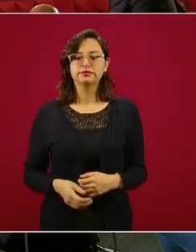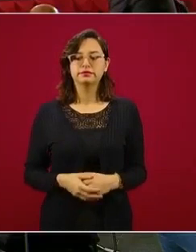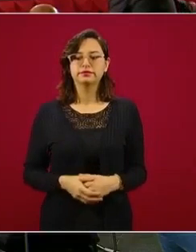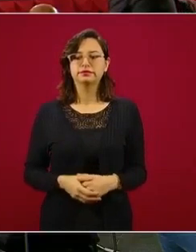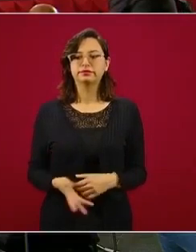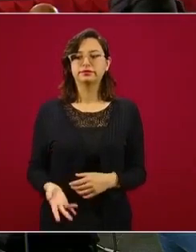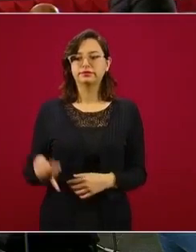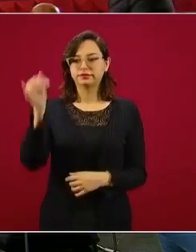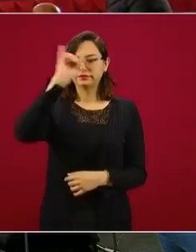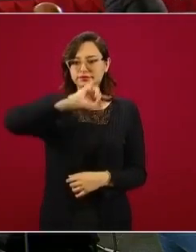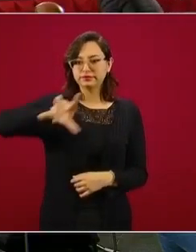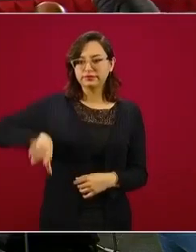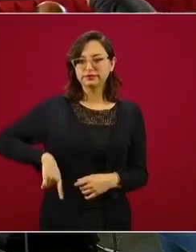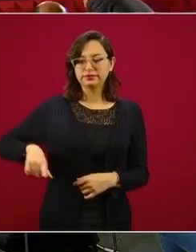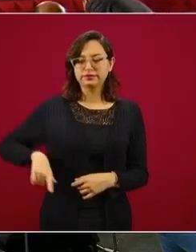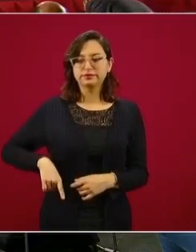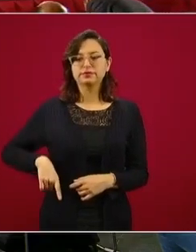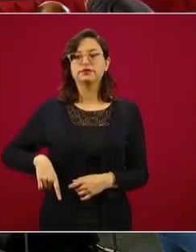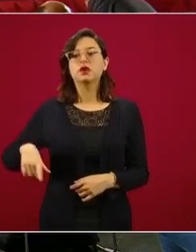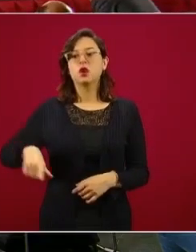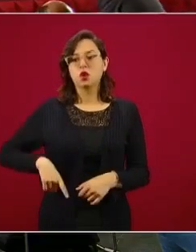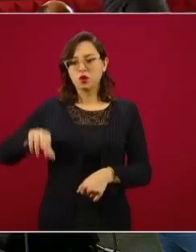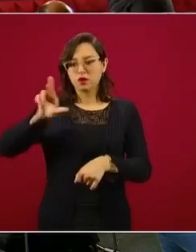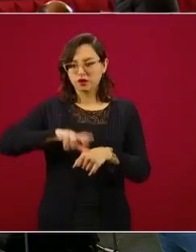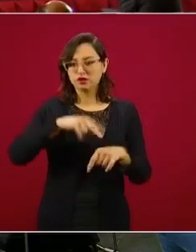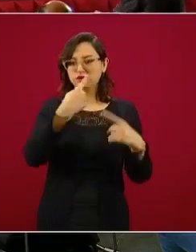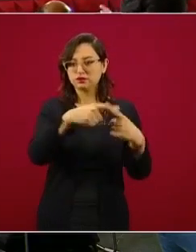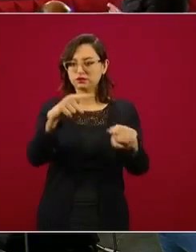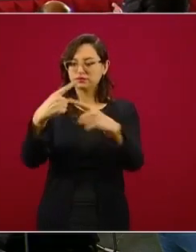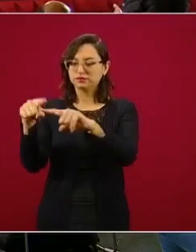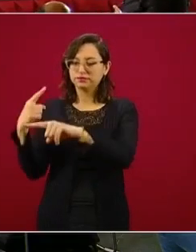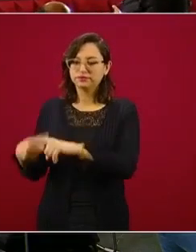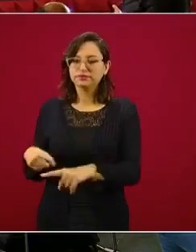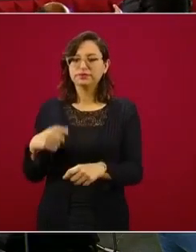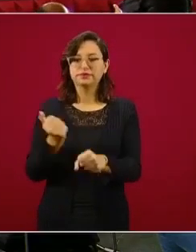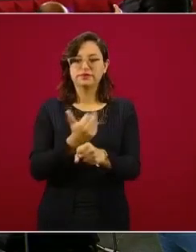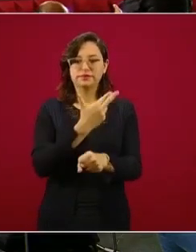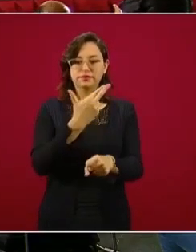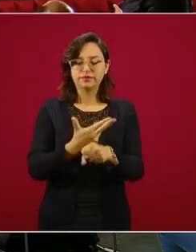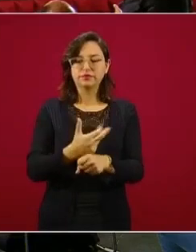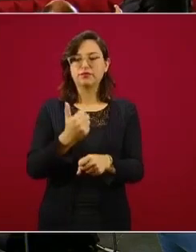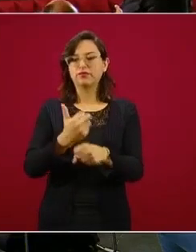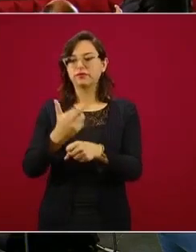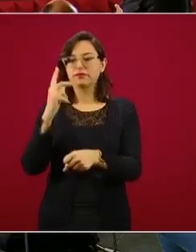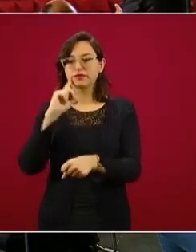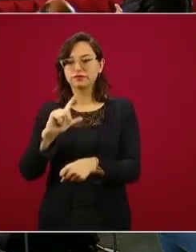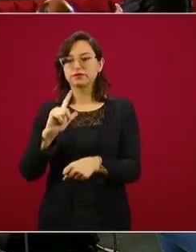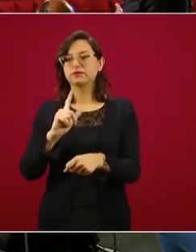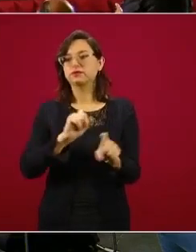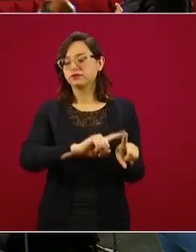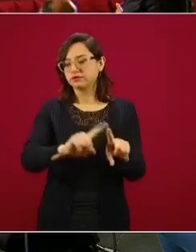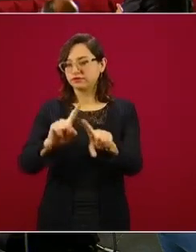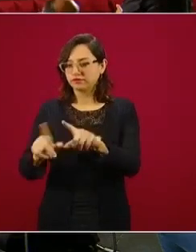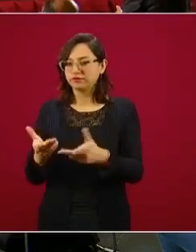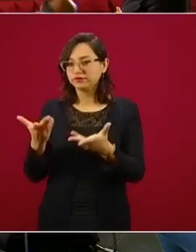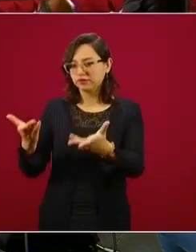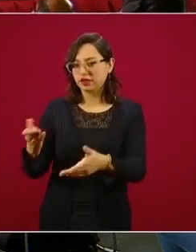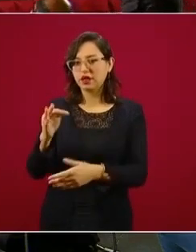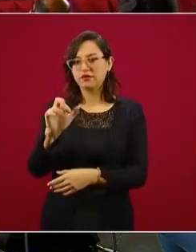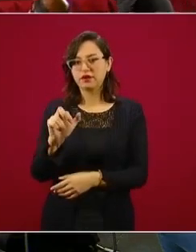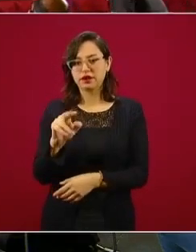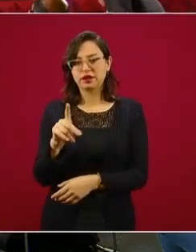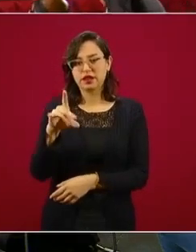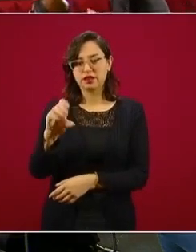Jefa de gobierno, gobernadores, secretaria, secretario, canciller, estimado Fernando Landeros. Voy a